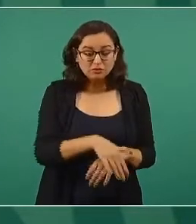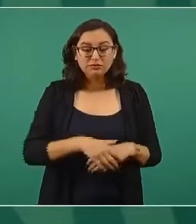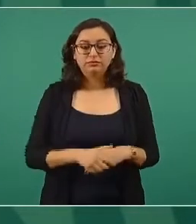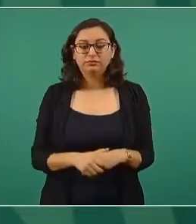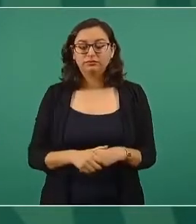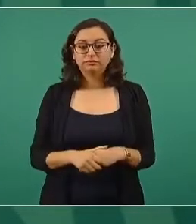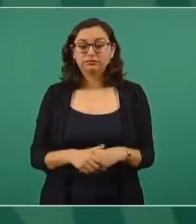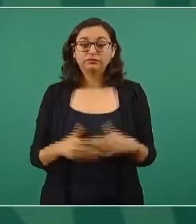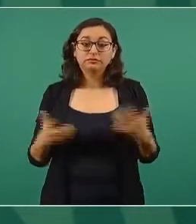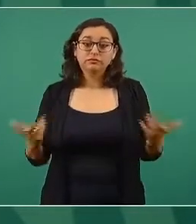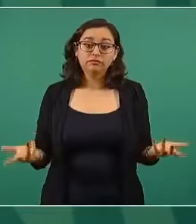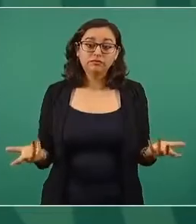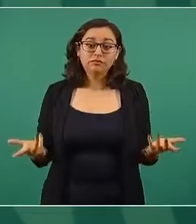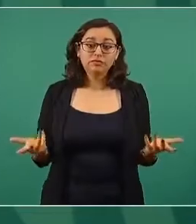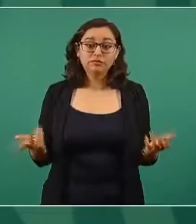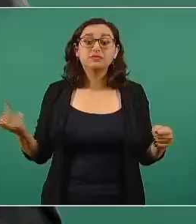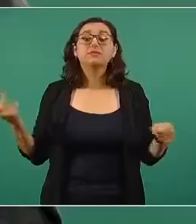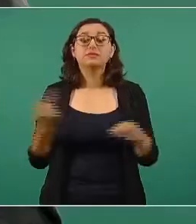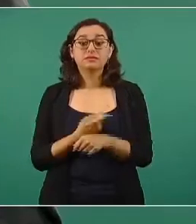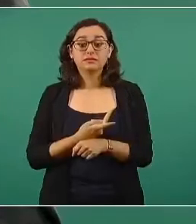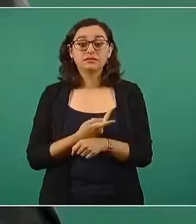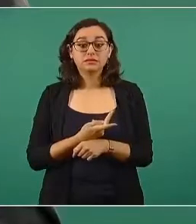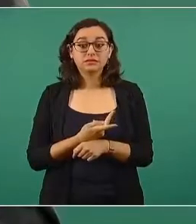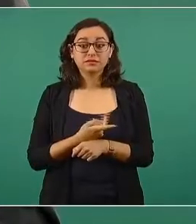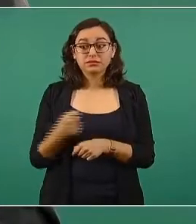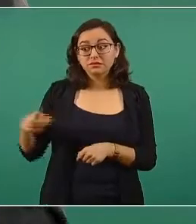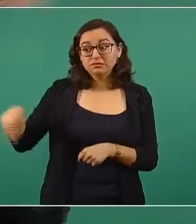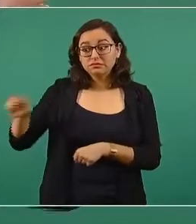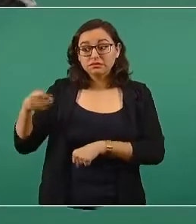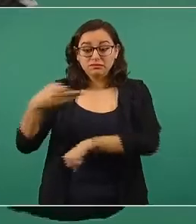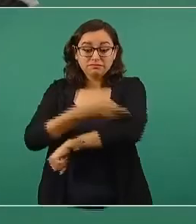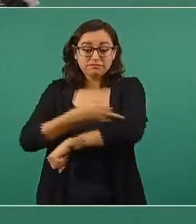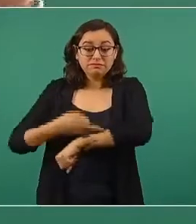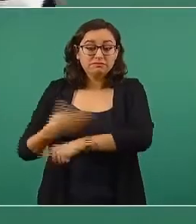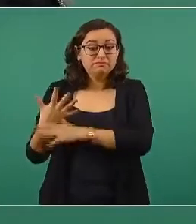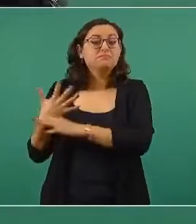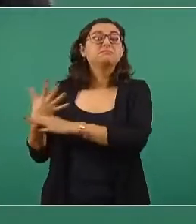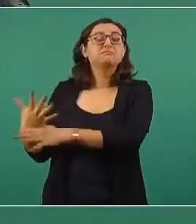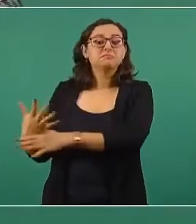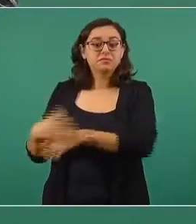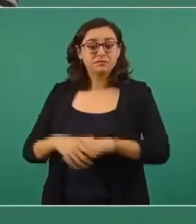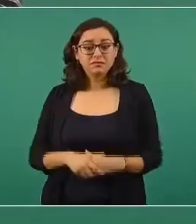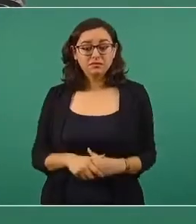los testimonios de los familiares es que